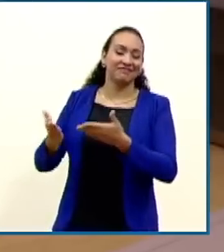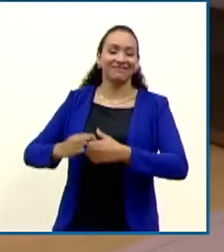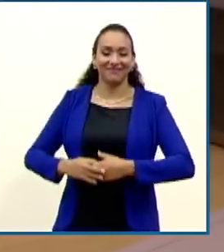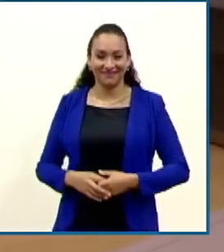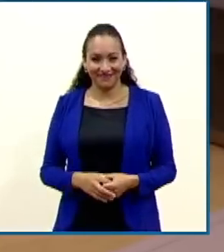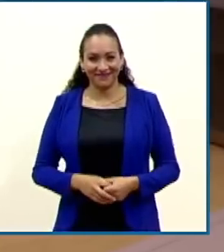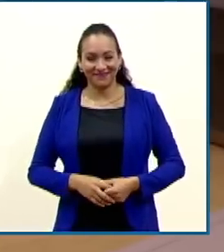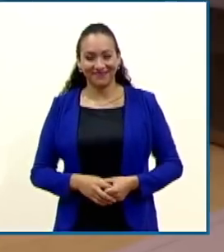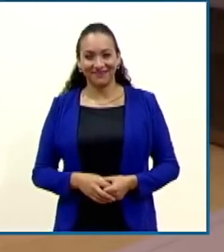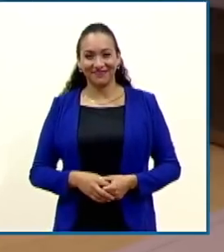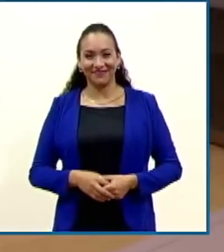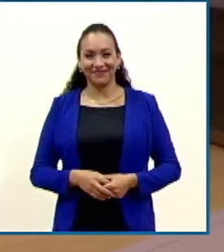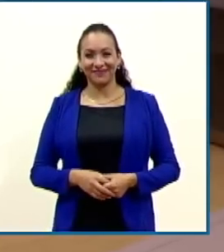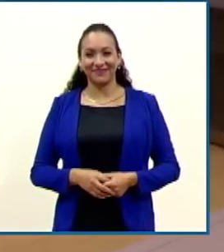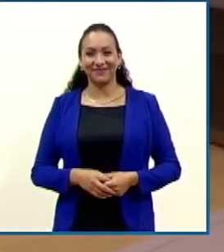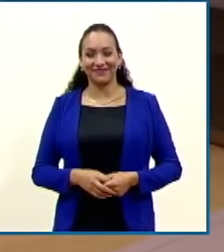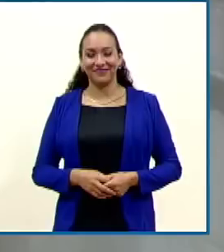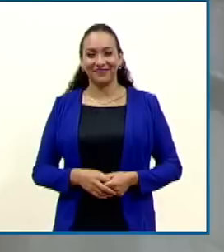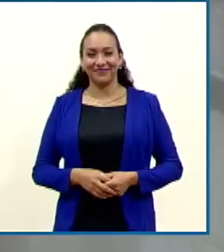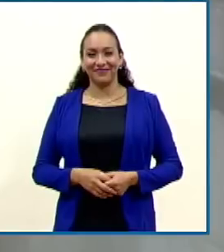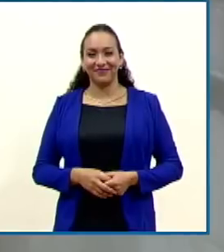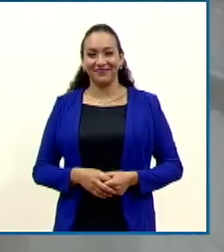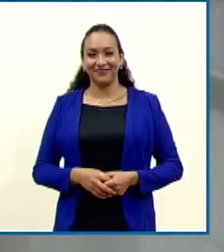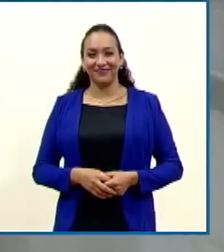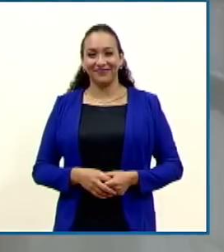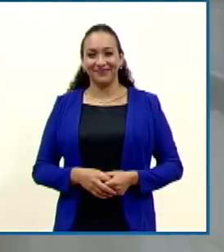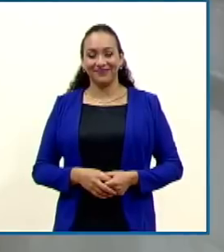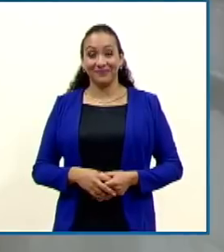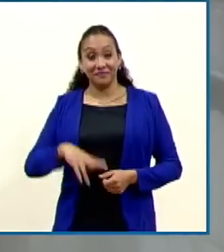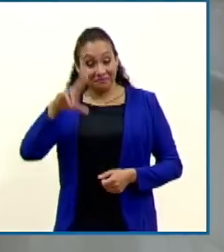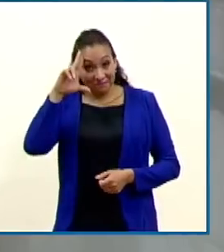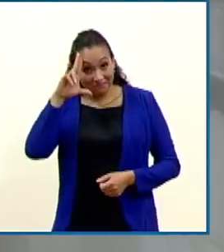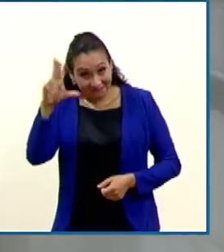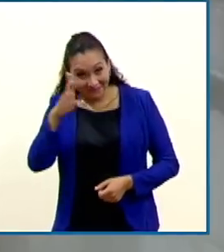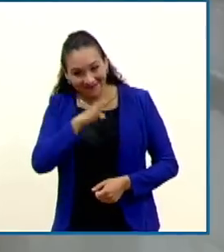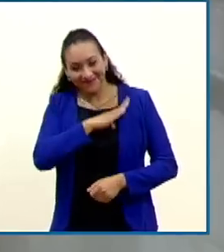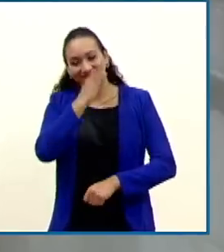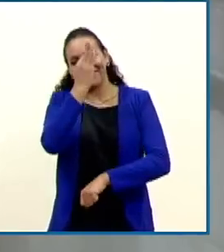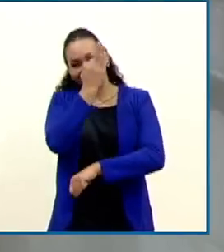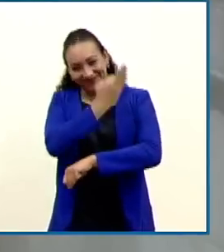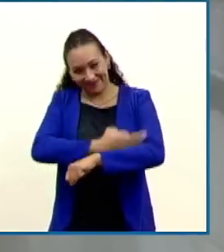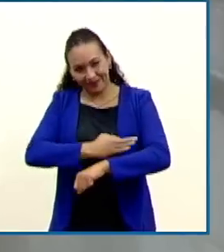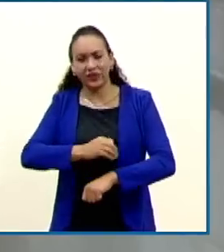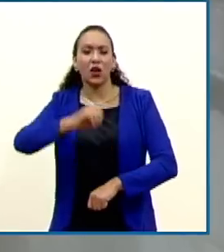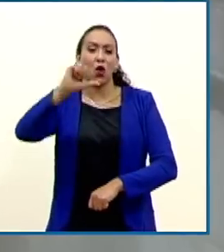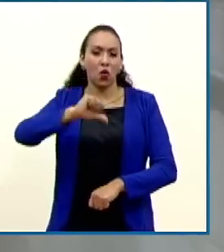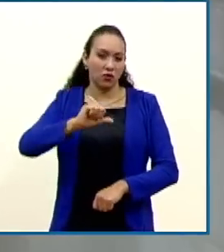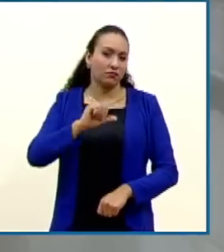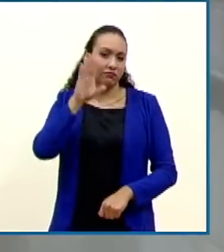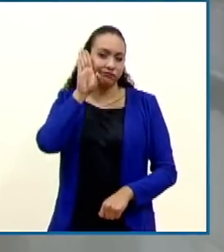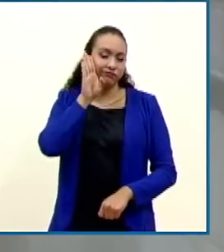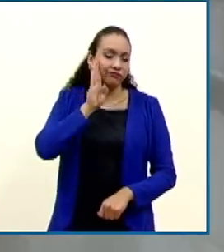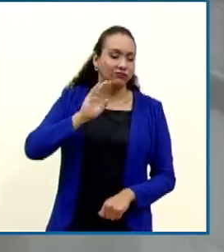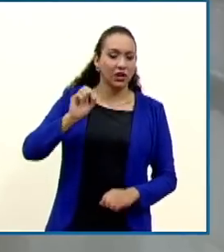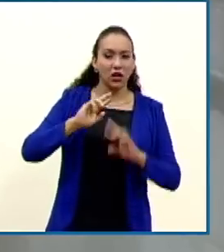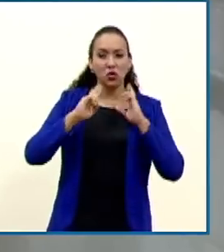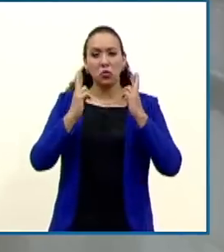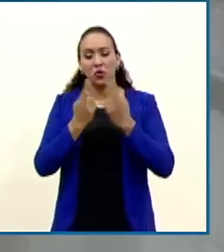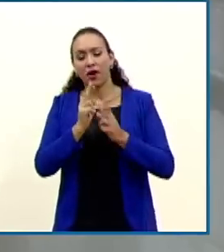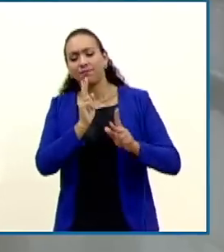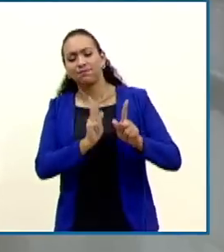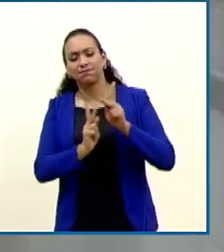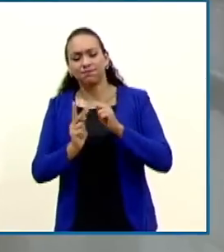Adelante, Mario, muy buenas tardes. ¿Qué tal? Muy buenas tardes. El Pleno de la Suprema Corte de Justicia de la